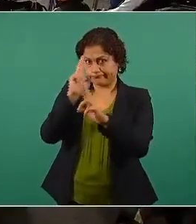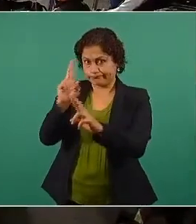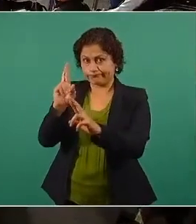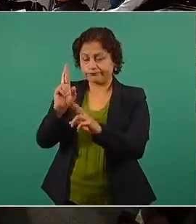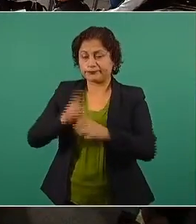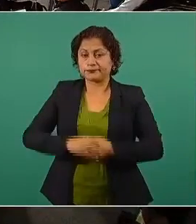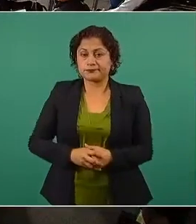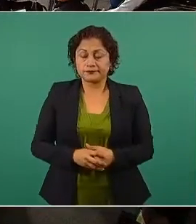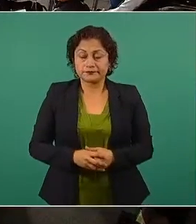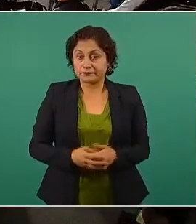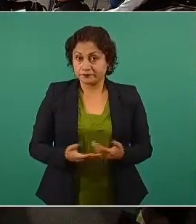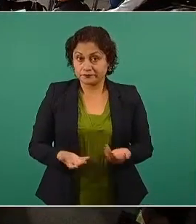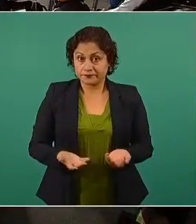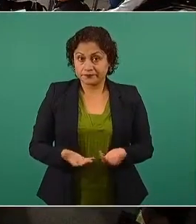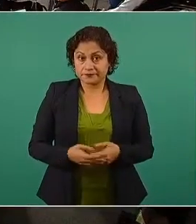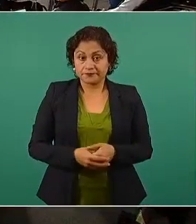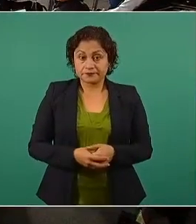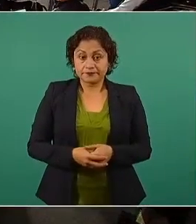Y